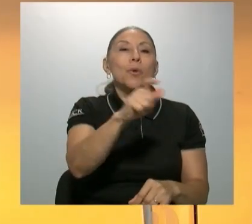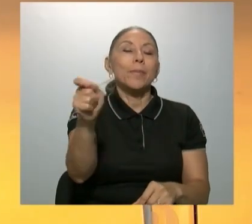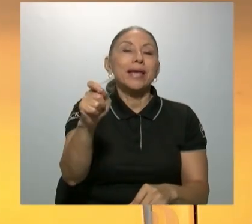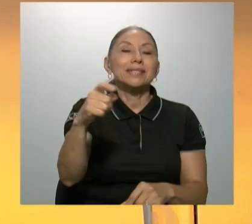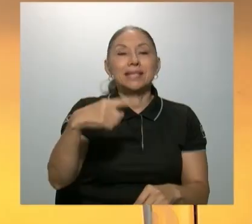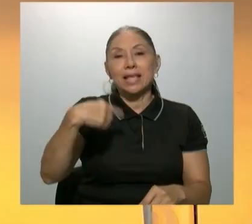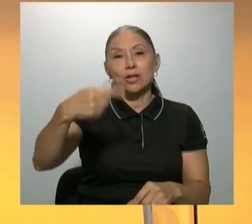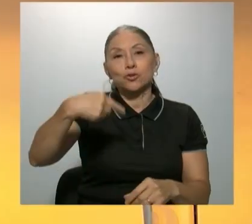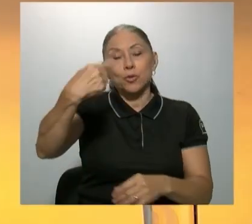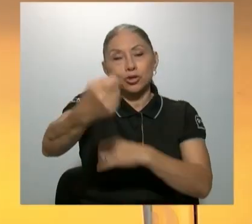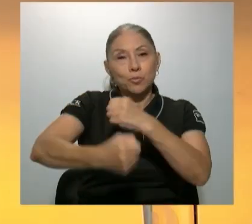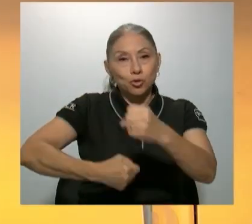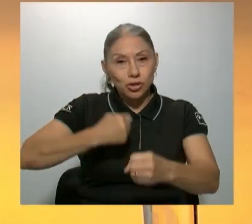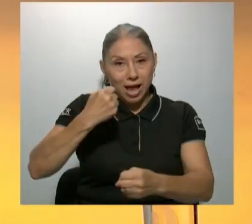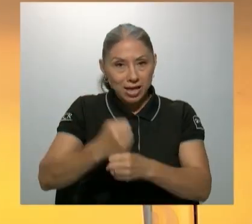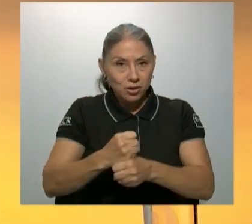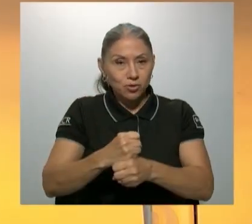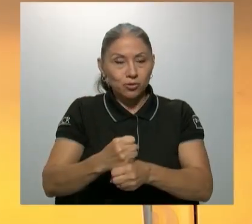duramos,